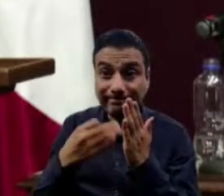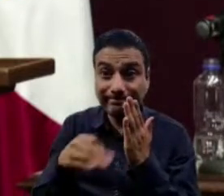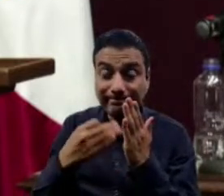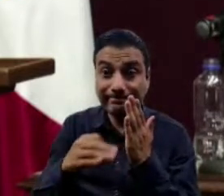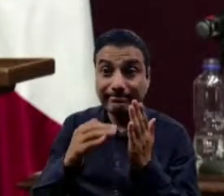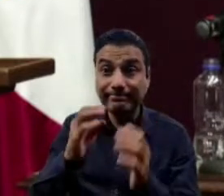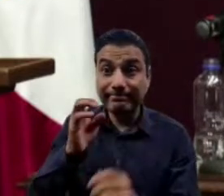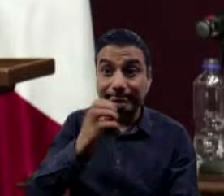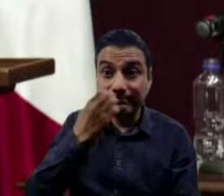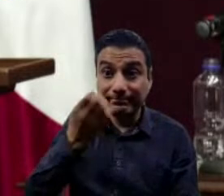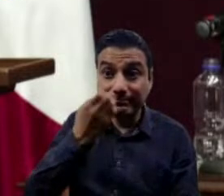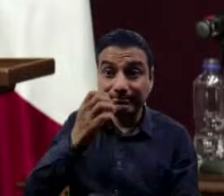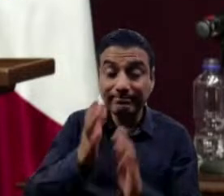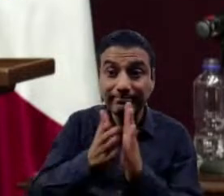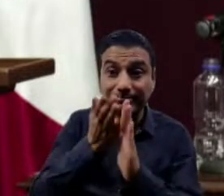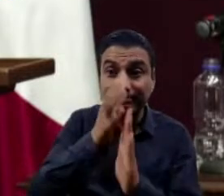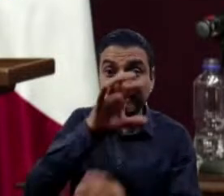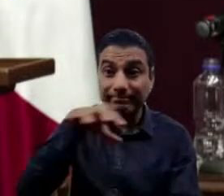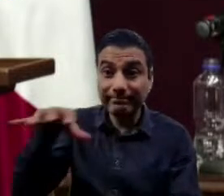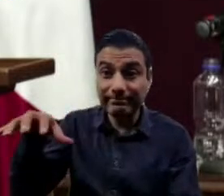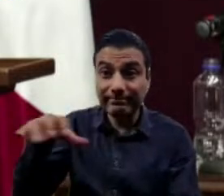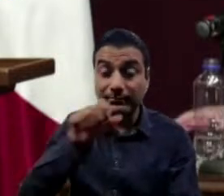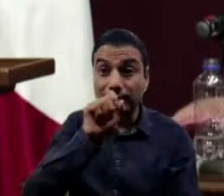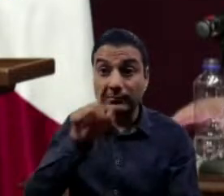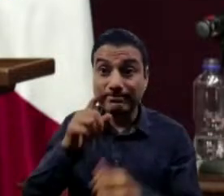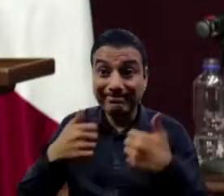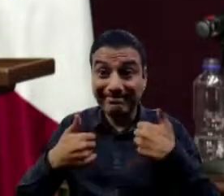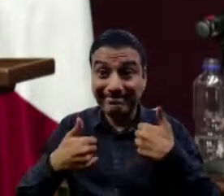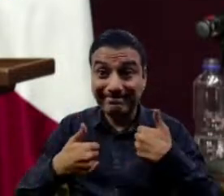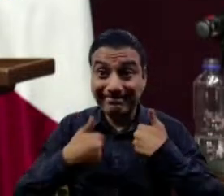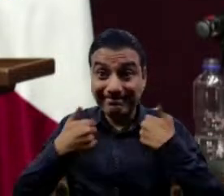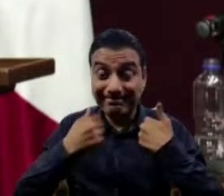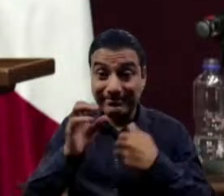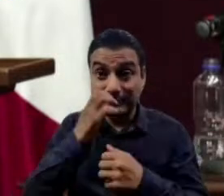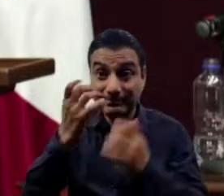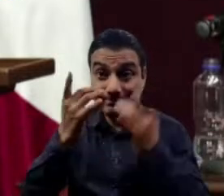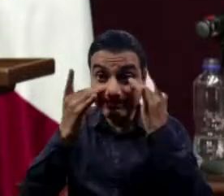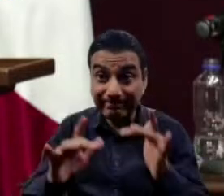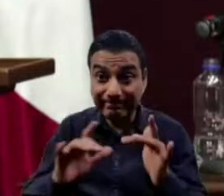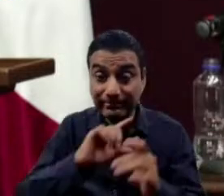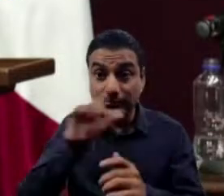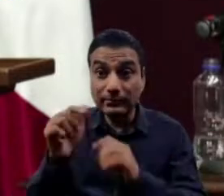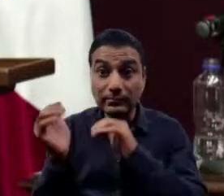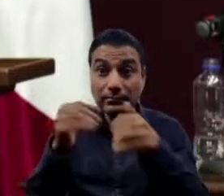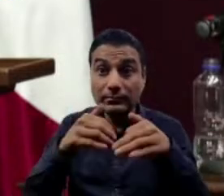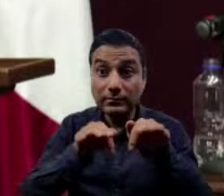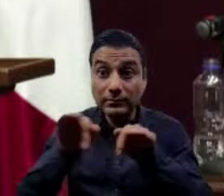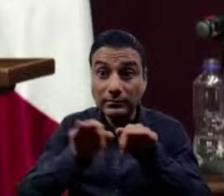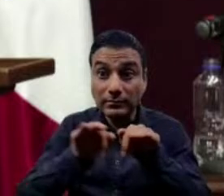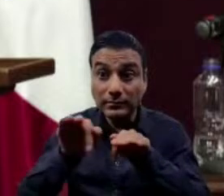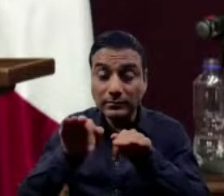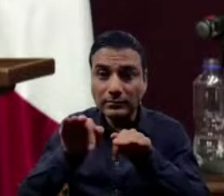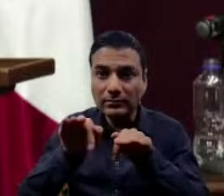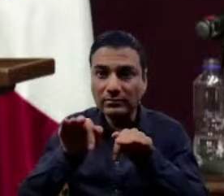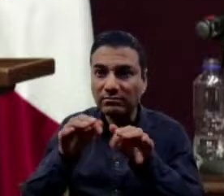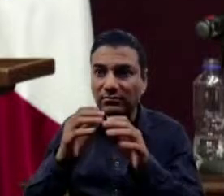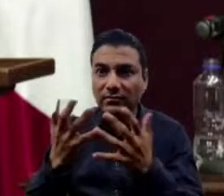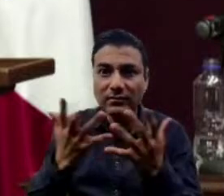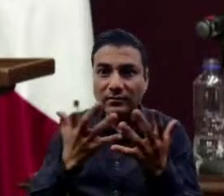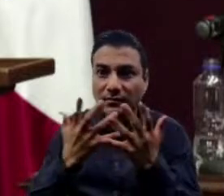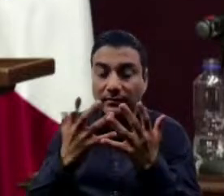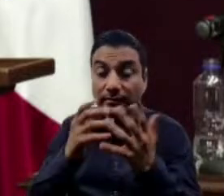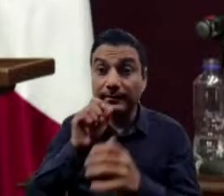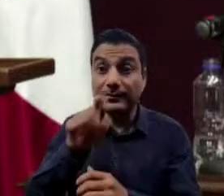educación, la inserción laboral de los jóvenes egresados y finalmente la deserción escolar, siendo este último